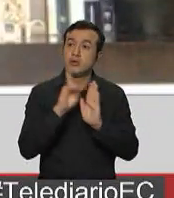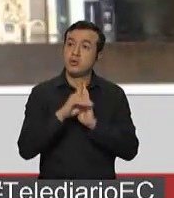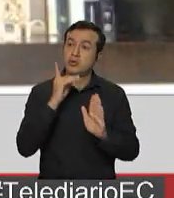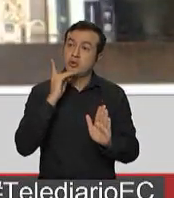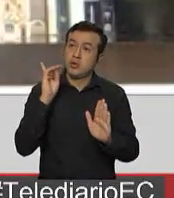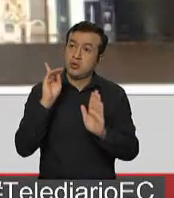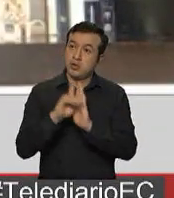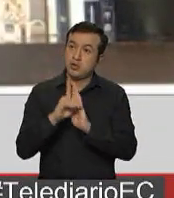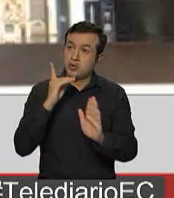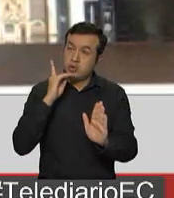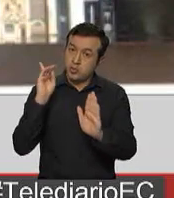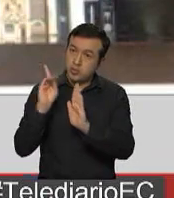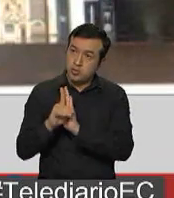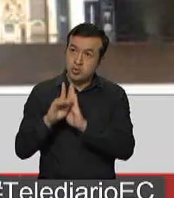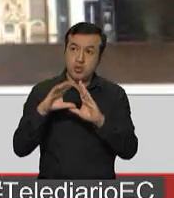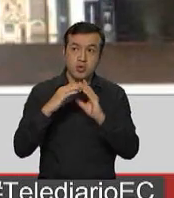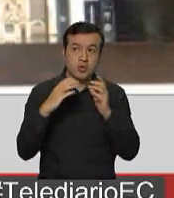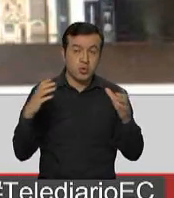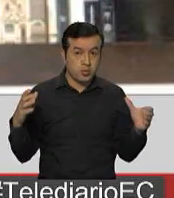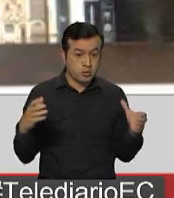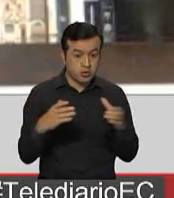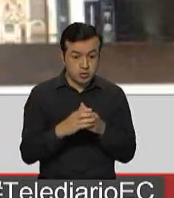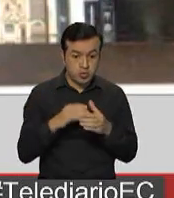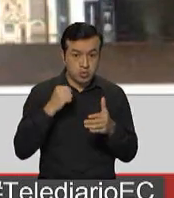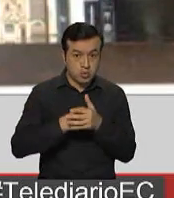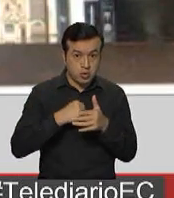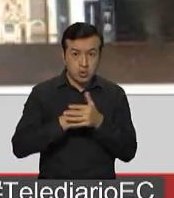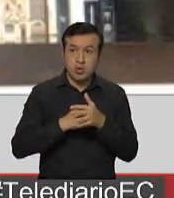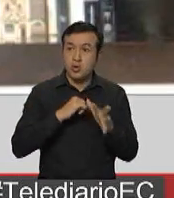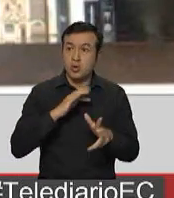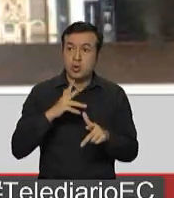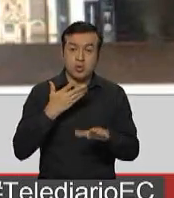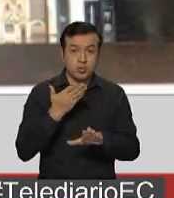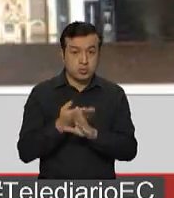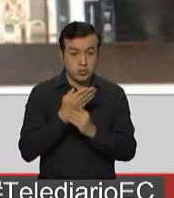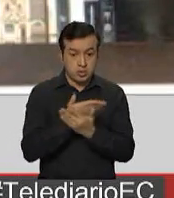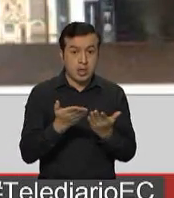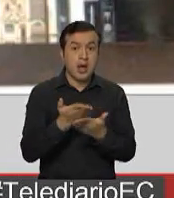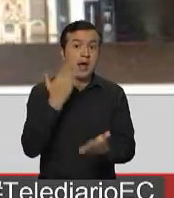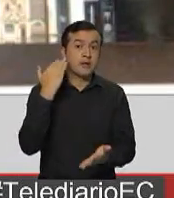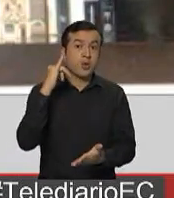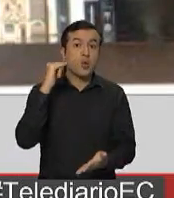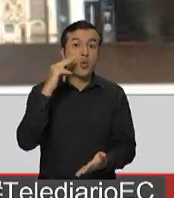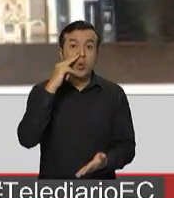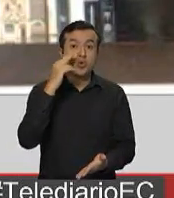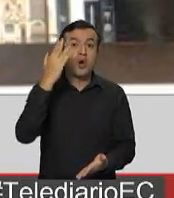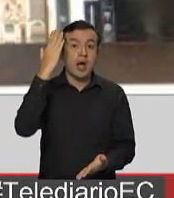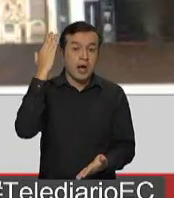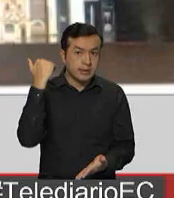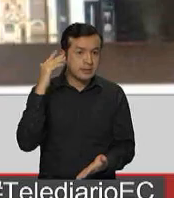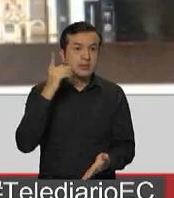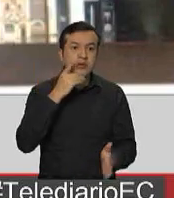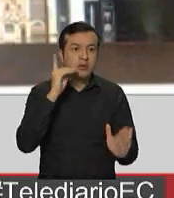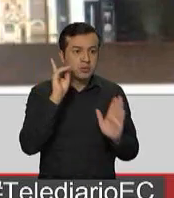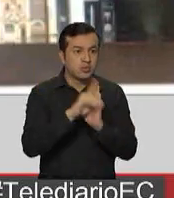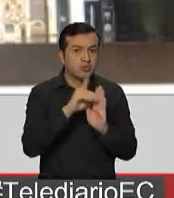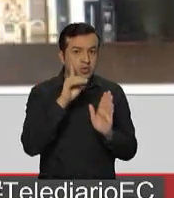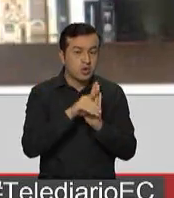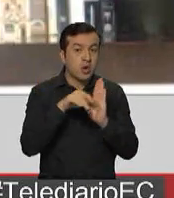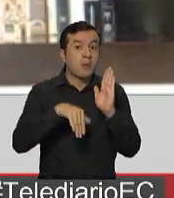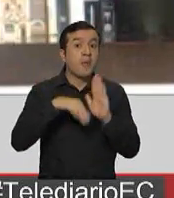la Comisión Nacional Anticorrupción las hemos dado desde junio del año pasado. Ajá. Especialmente capítulo